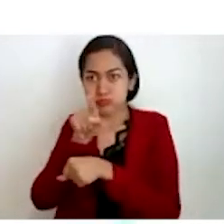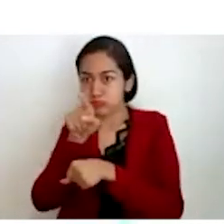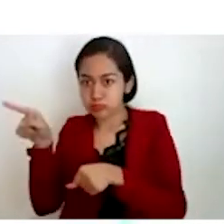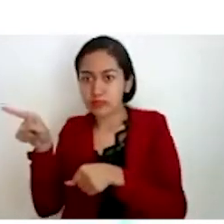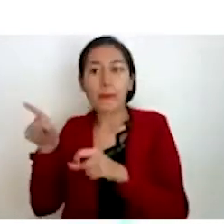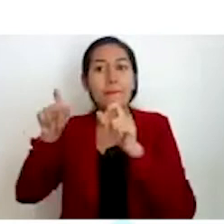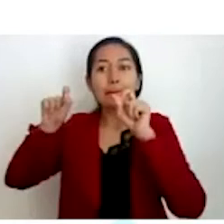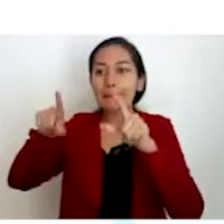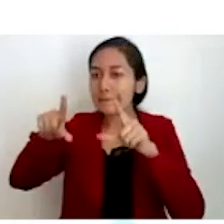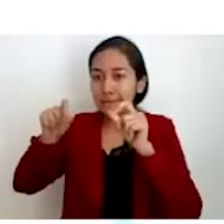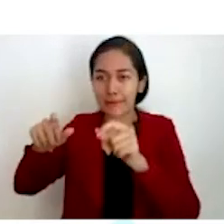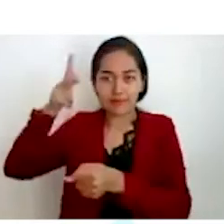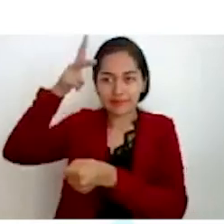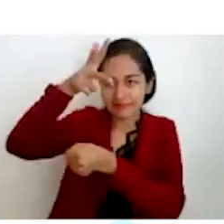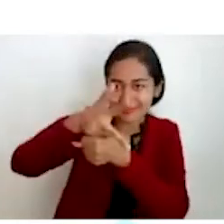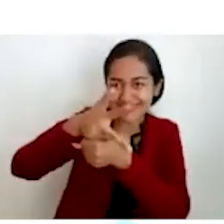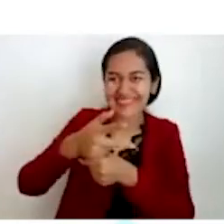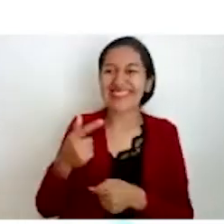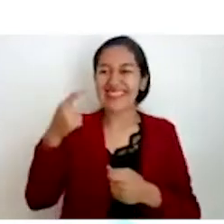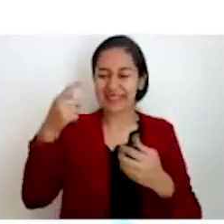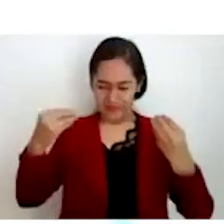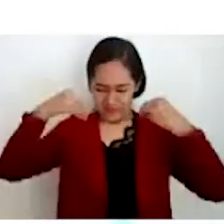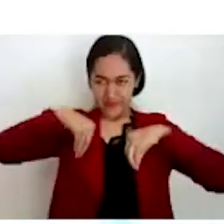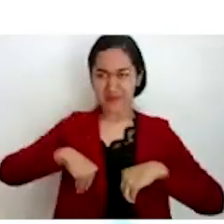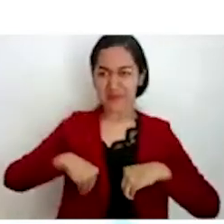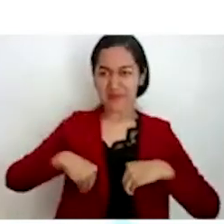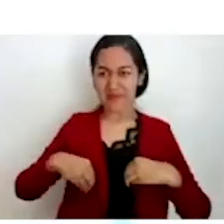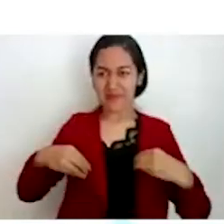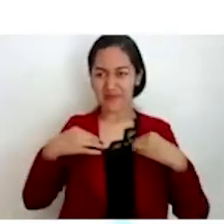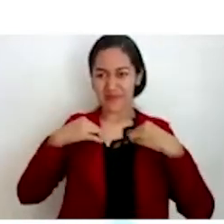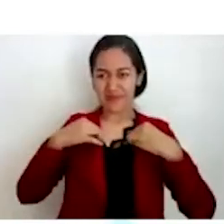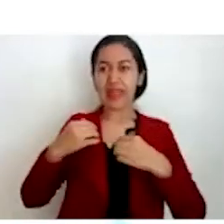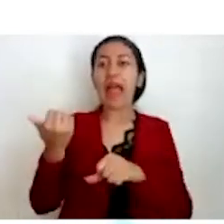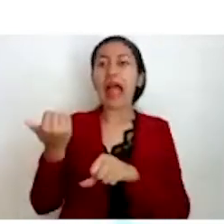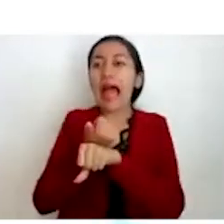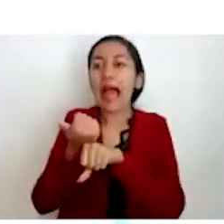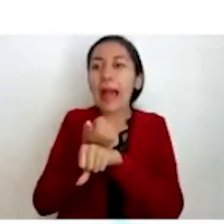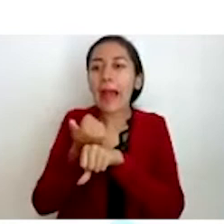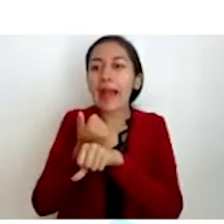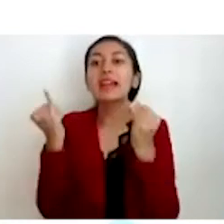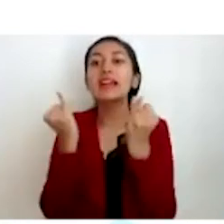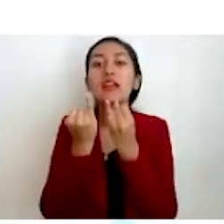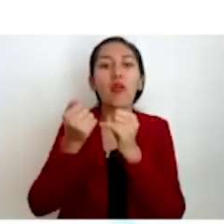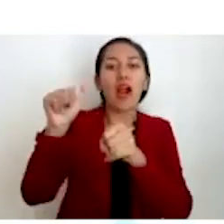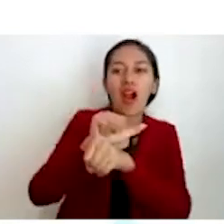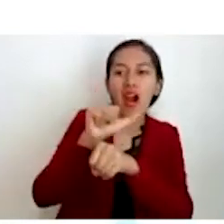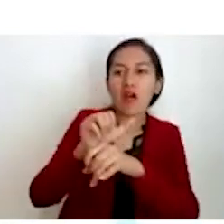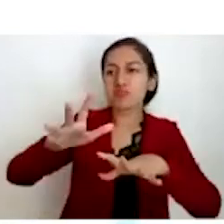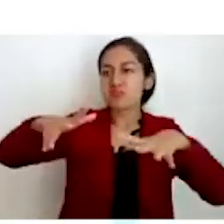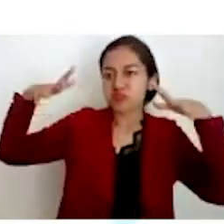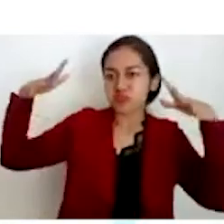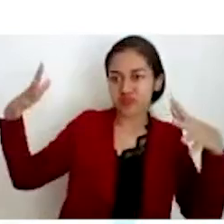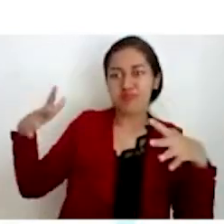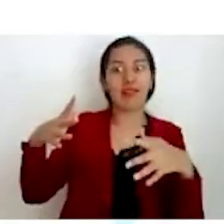vestidos con equipo de protección en color amarillo, como amarilla también es su transporte. Camionetas muy a la moda en esa